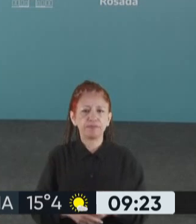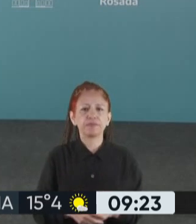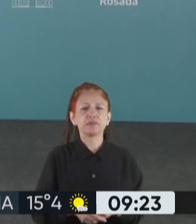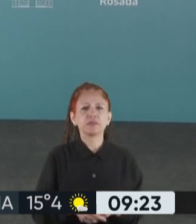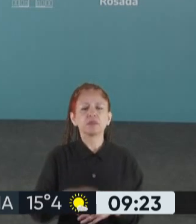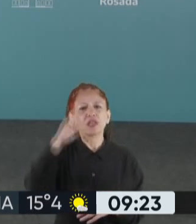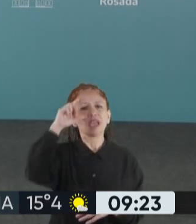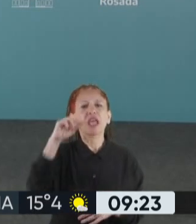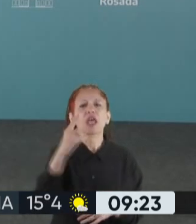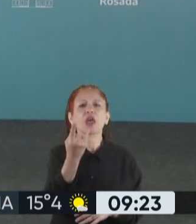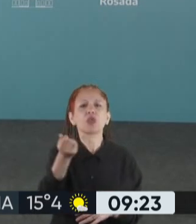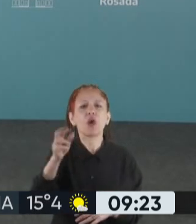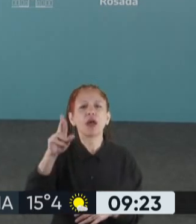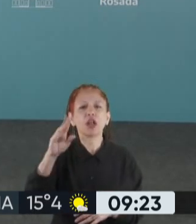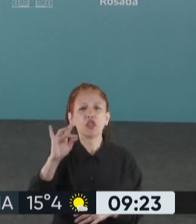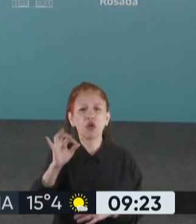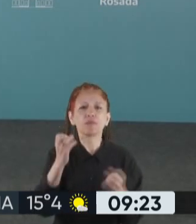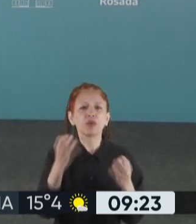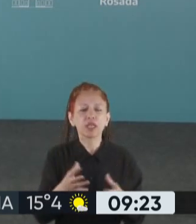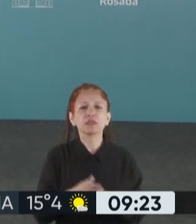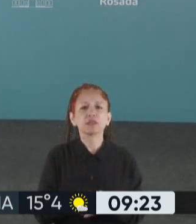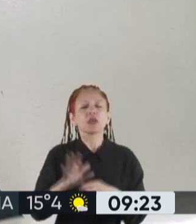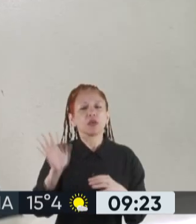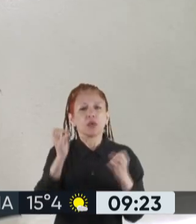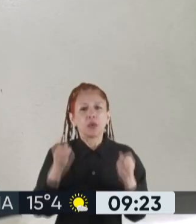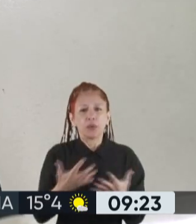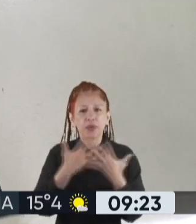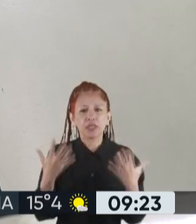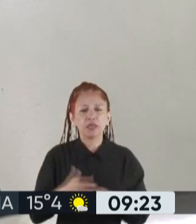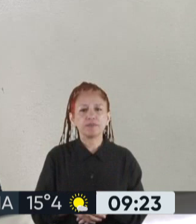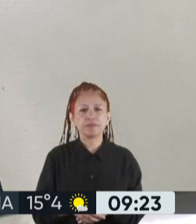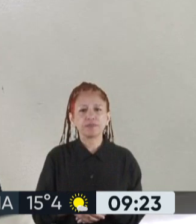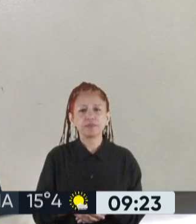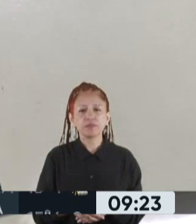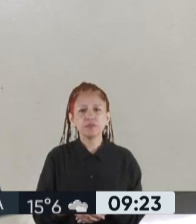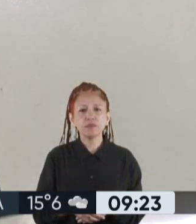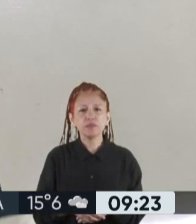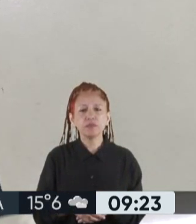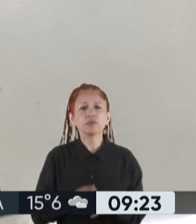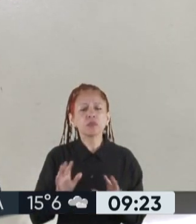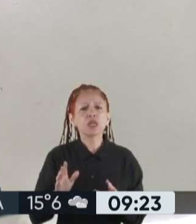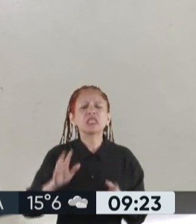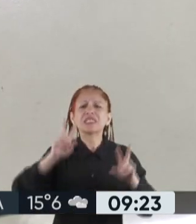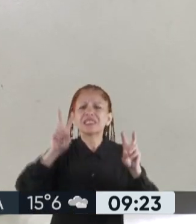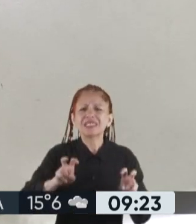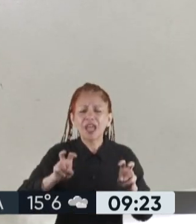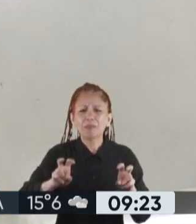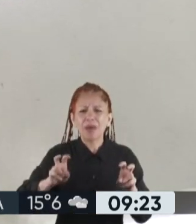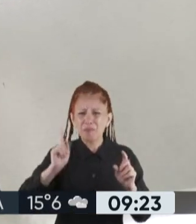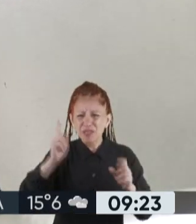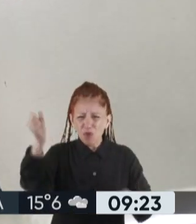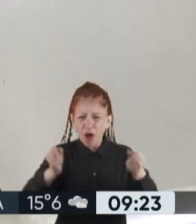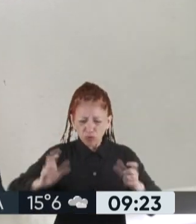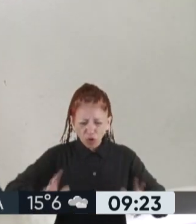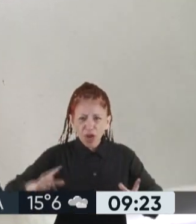Eduardo Menegassi. Sí, ¿qué tal? ¿Cómo estás, ¿Qué tal, Eduardo? Gabriela? Buen día. Teniendo en cuenta que todavía el conflicto con el sindicato del neumático